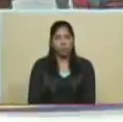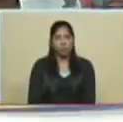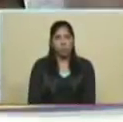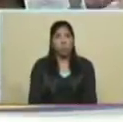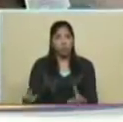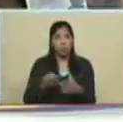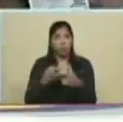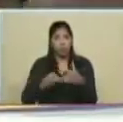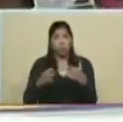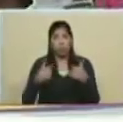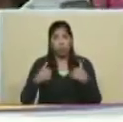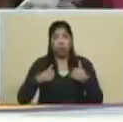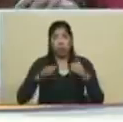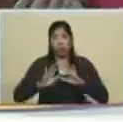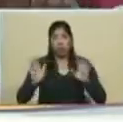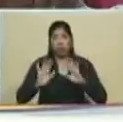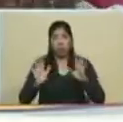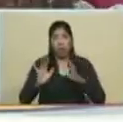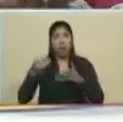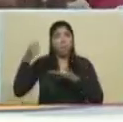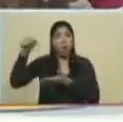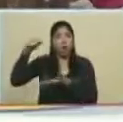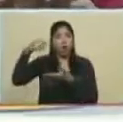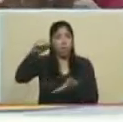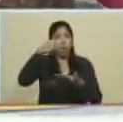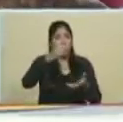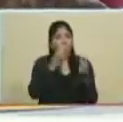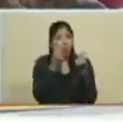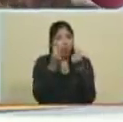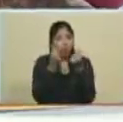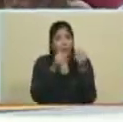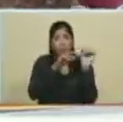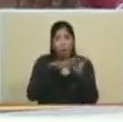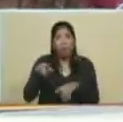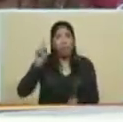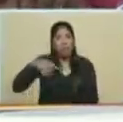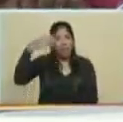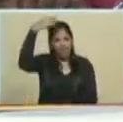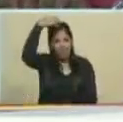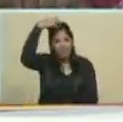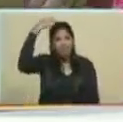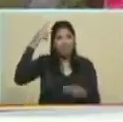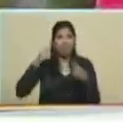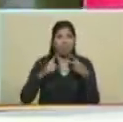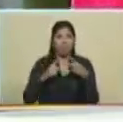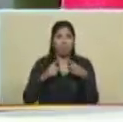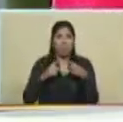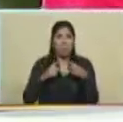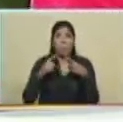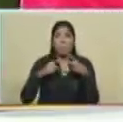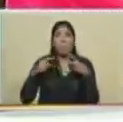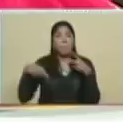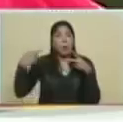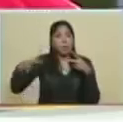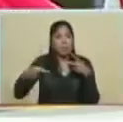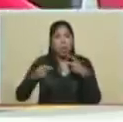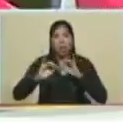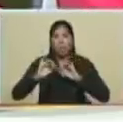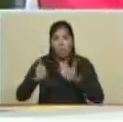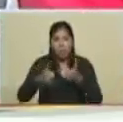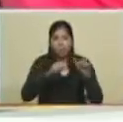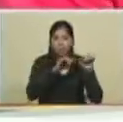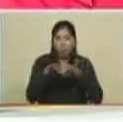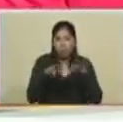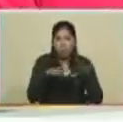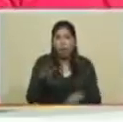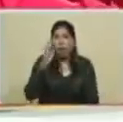Por eso he creado el sistema de bonos, el bono de Reyes. Mañana empezamos a depositar el bono